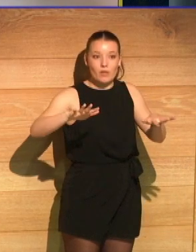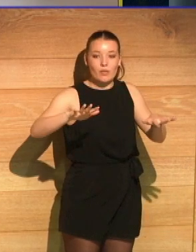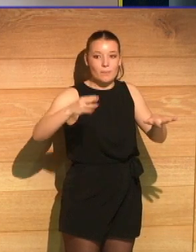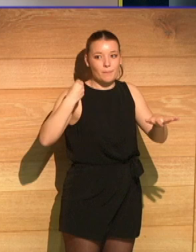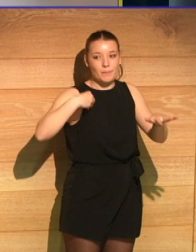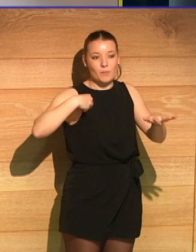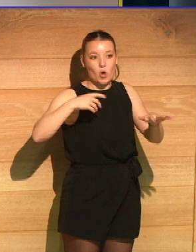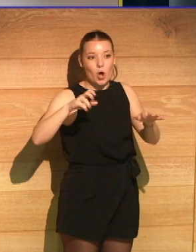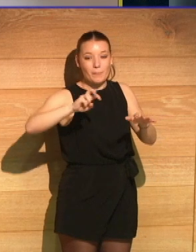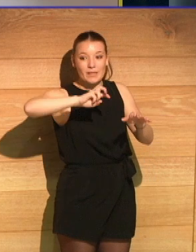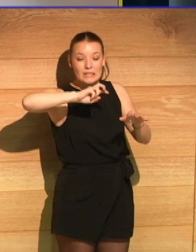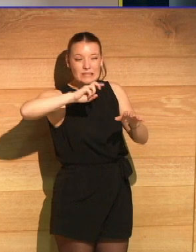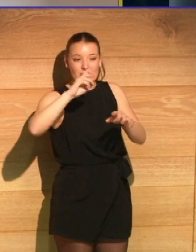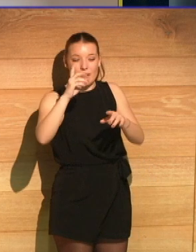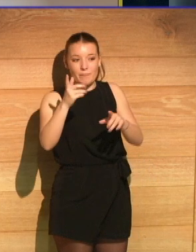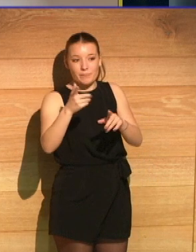que van a ir a más.